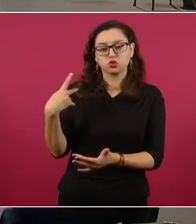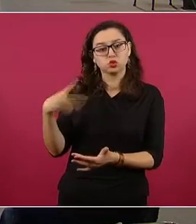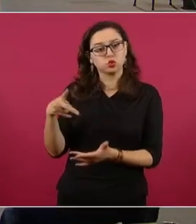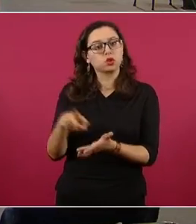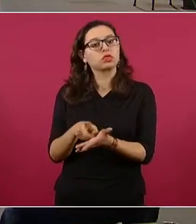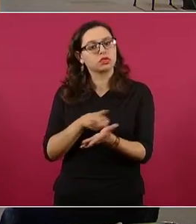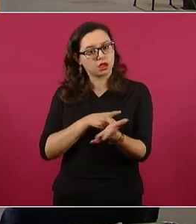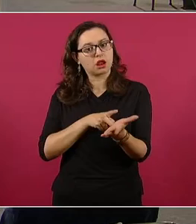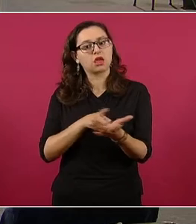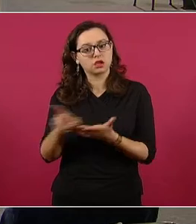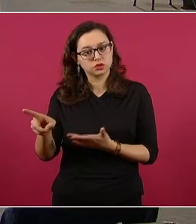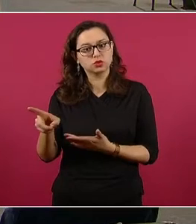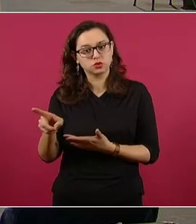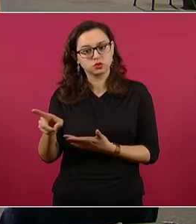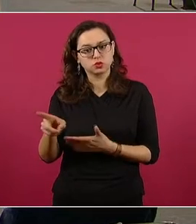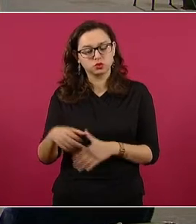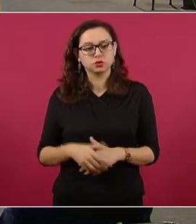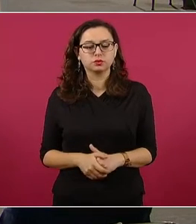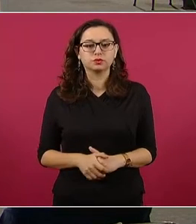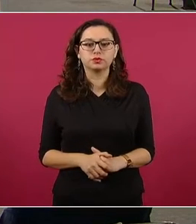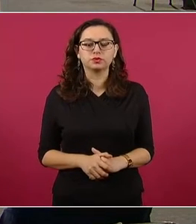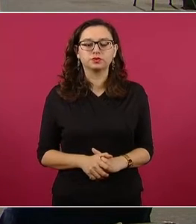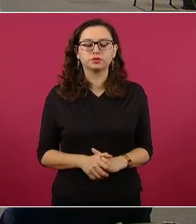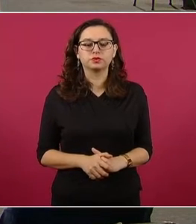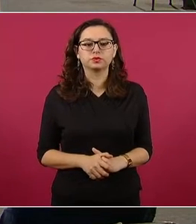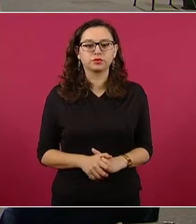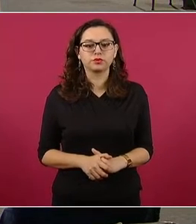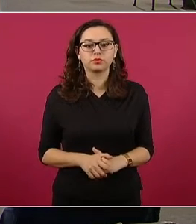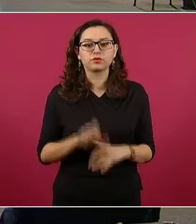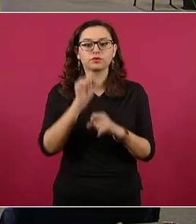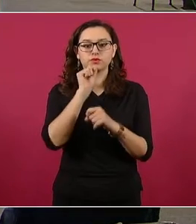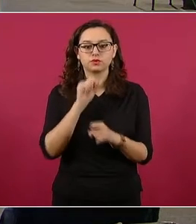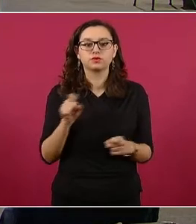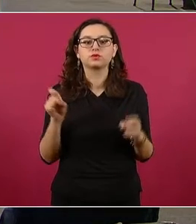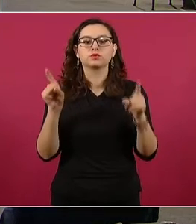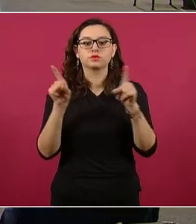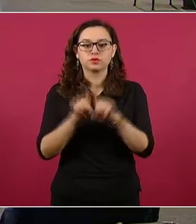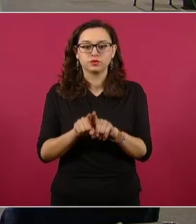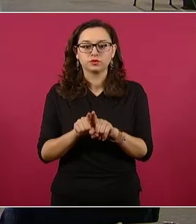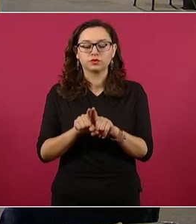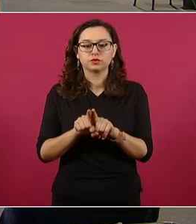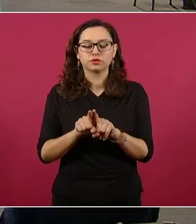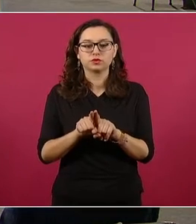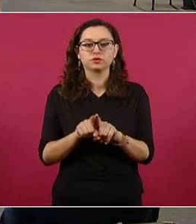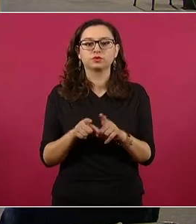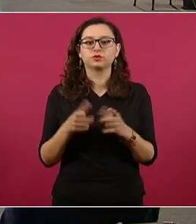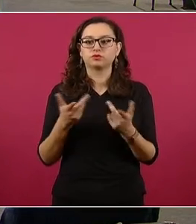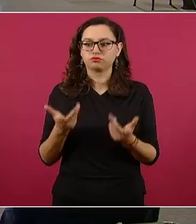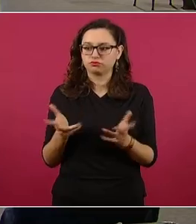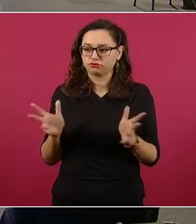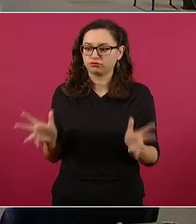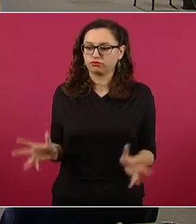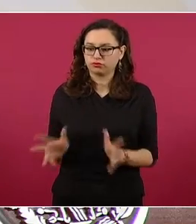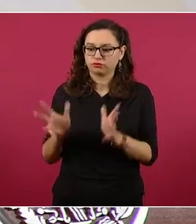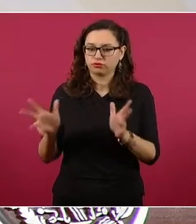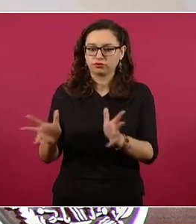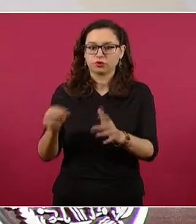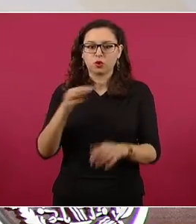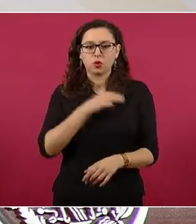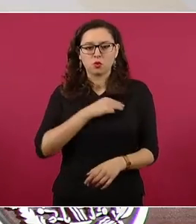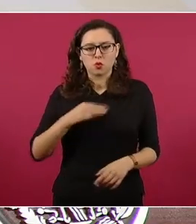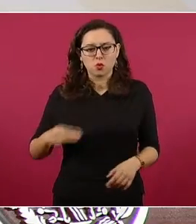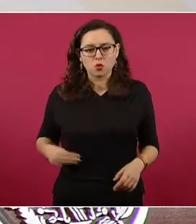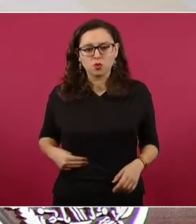les corresponde. Además, para contribuir a la pronta recuperación de los